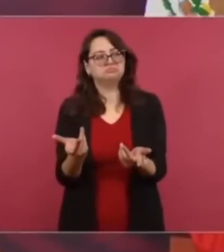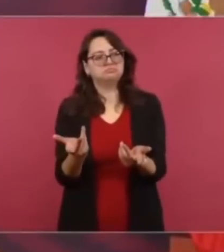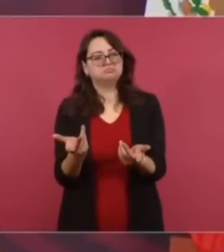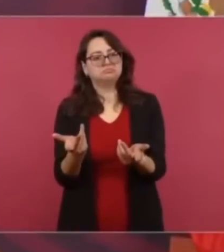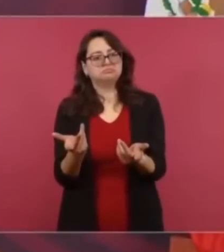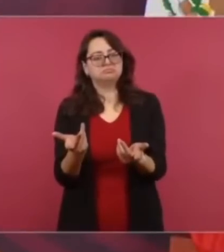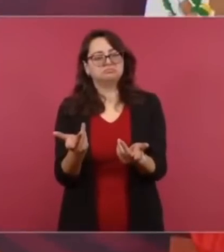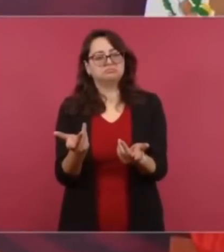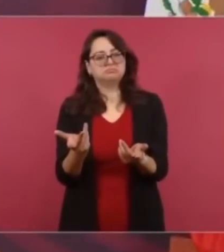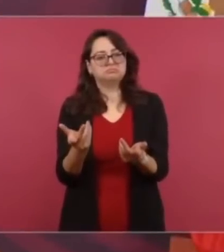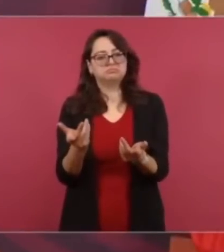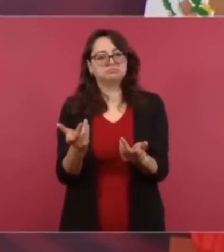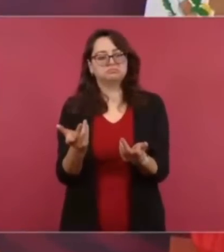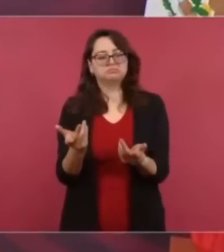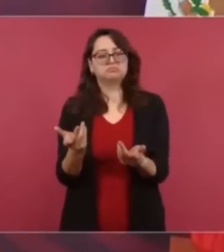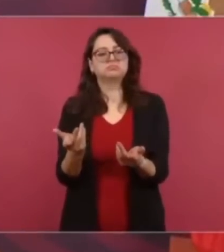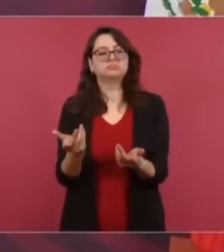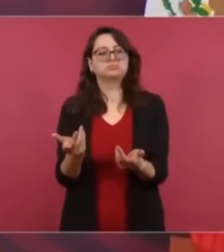por el estado de bienestar,